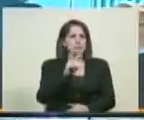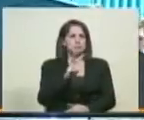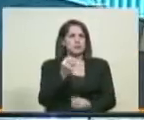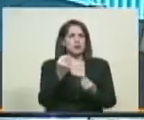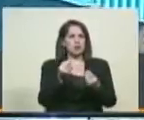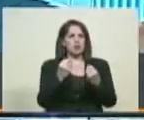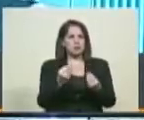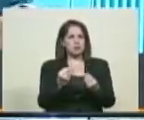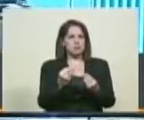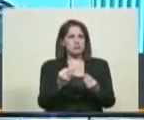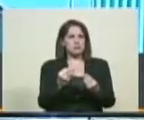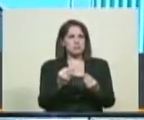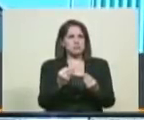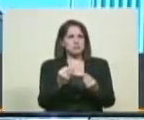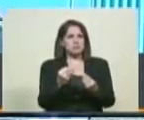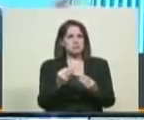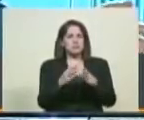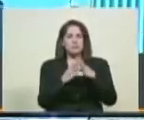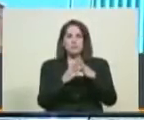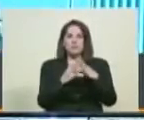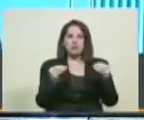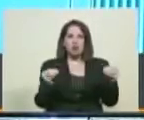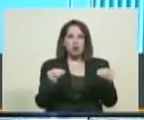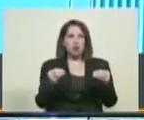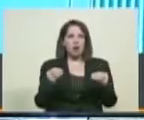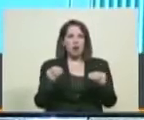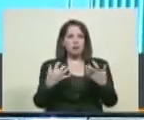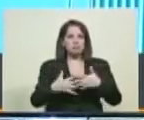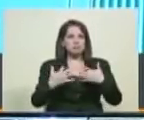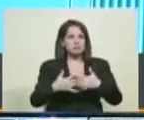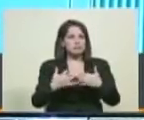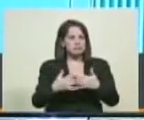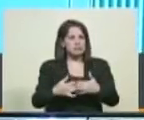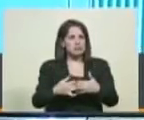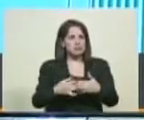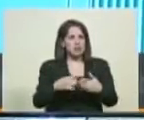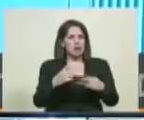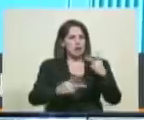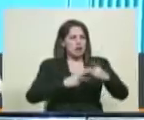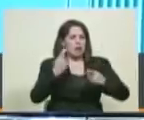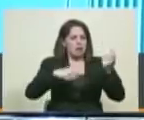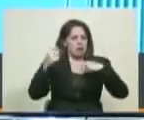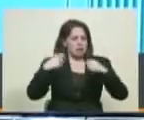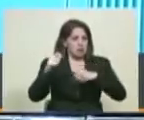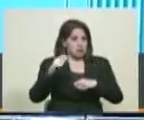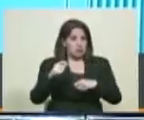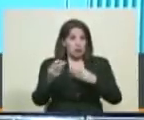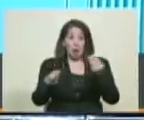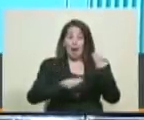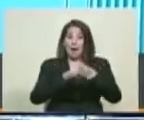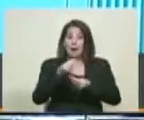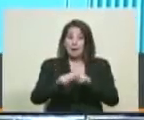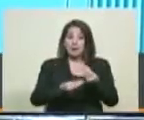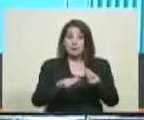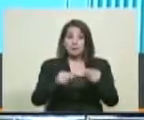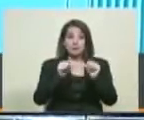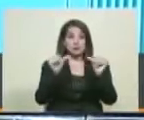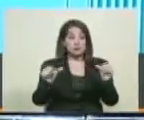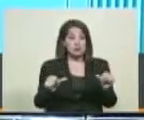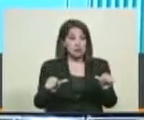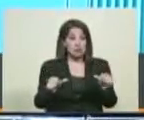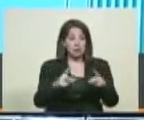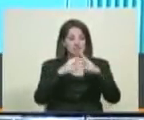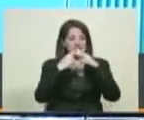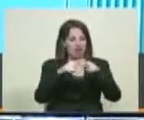Alrededor de las tiendas que tenemos, de las proveedurías. Hagamos un sistema nacional de